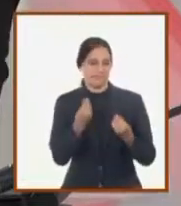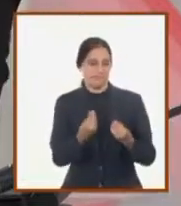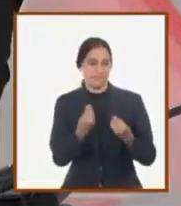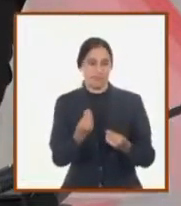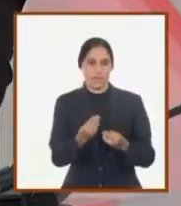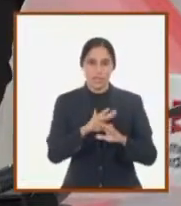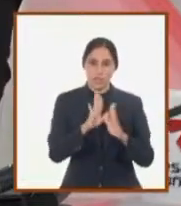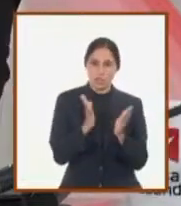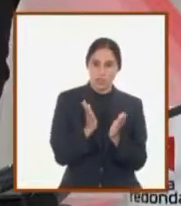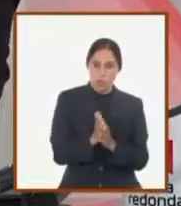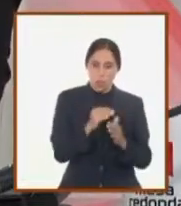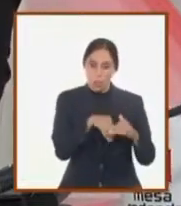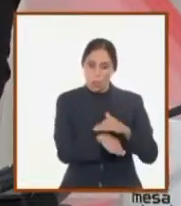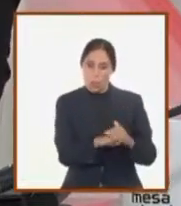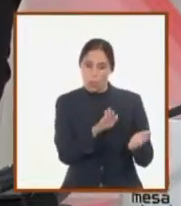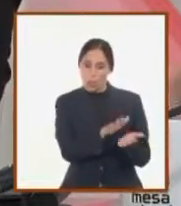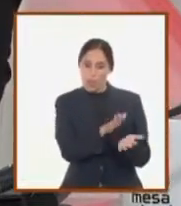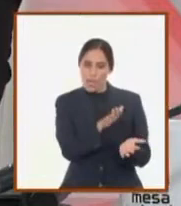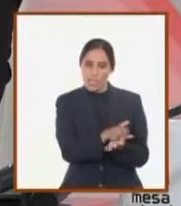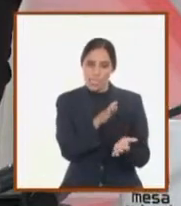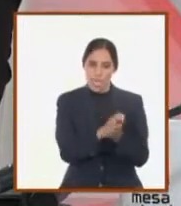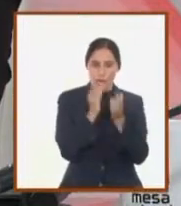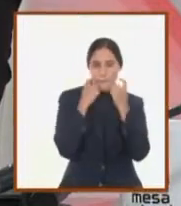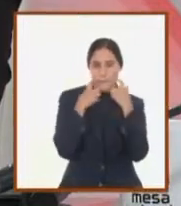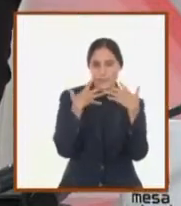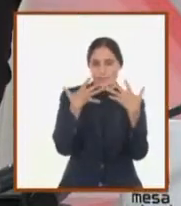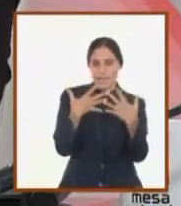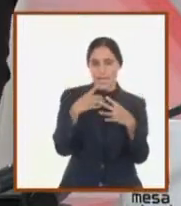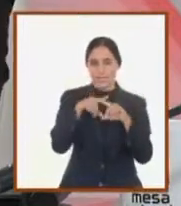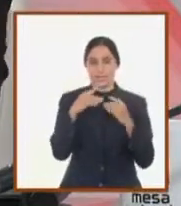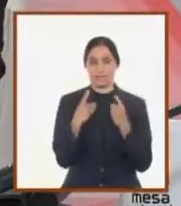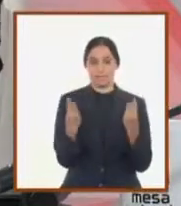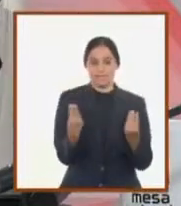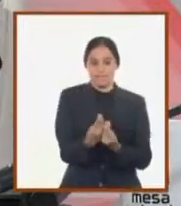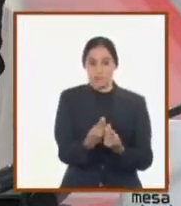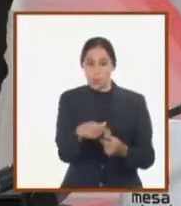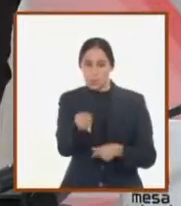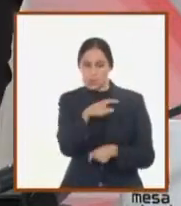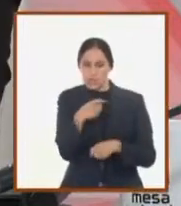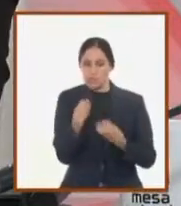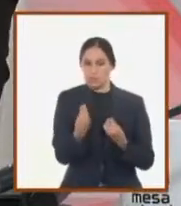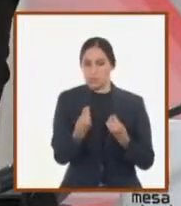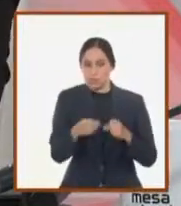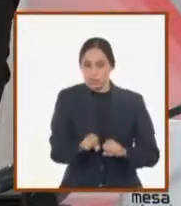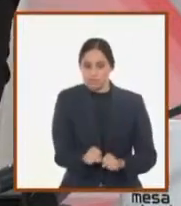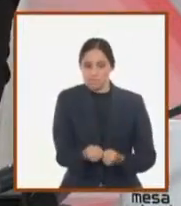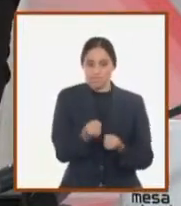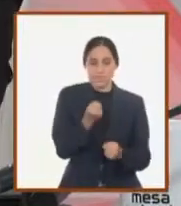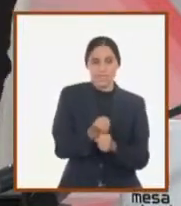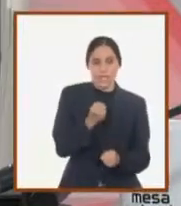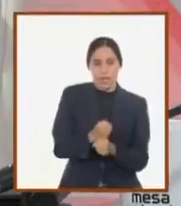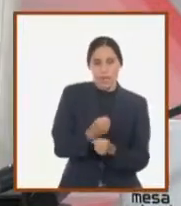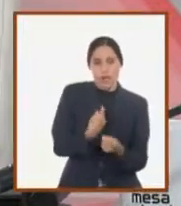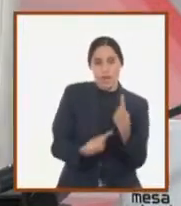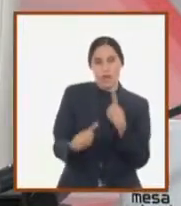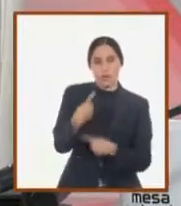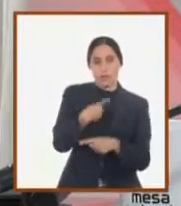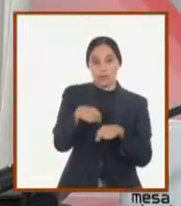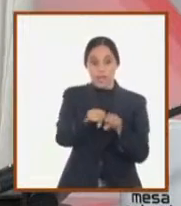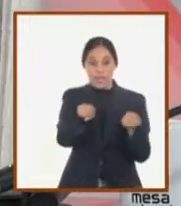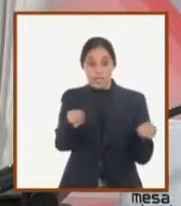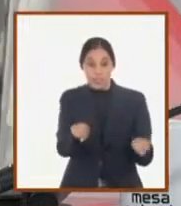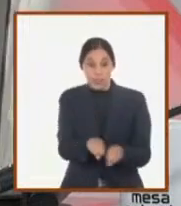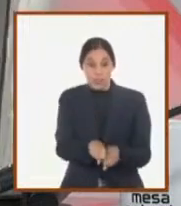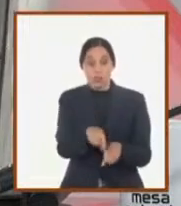atesora la oficina de asuntos históricos como Cómo ustedes lo manejan Cuáles son pudiéramos decir la estructura que tienen